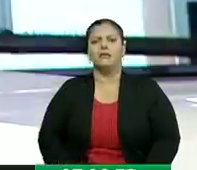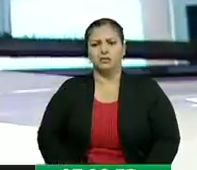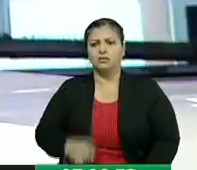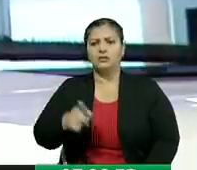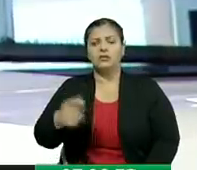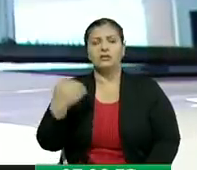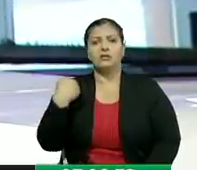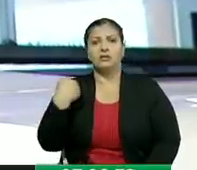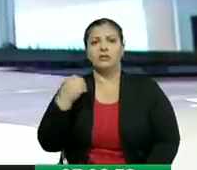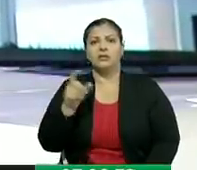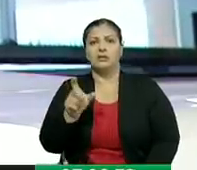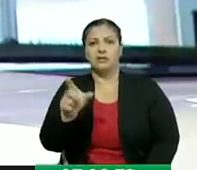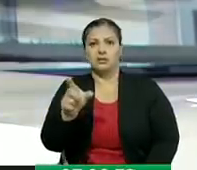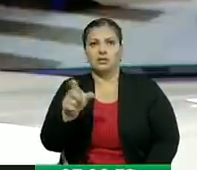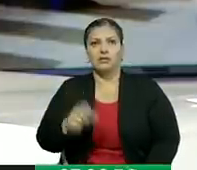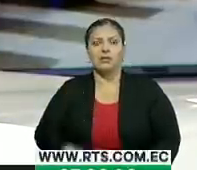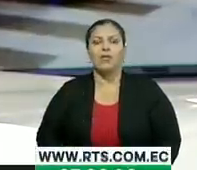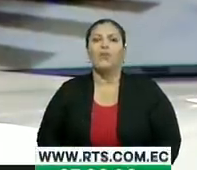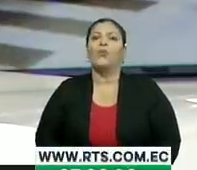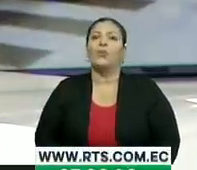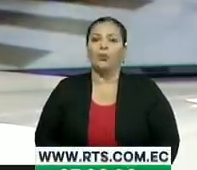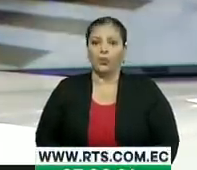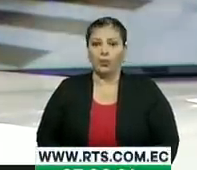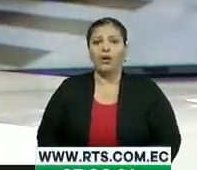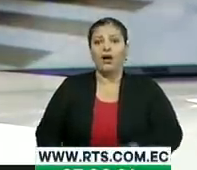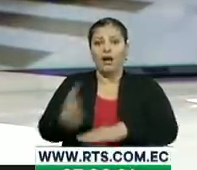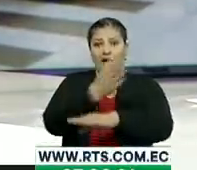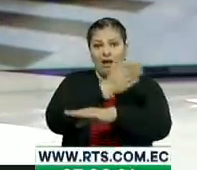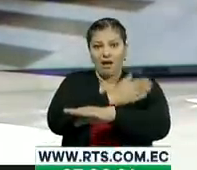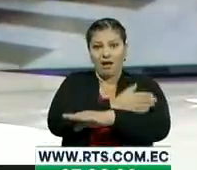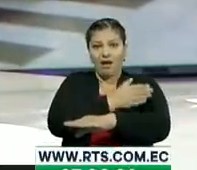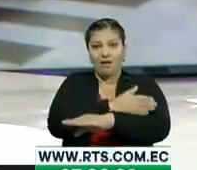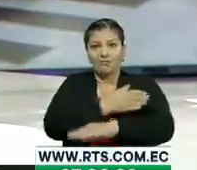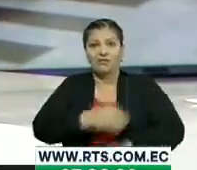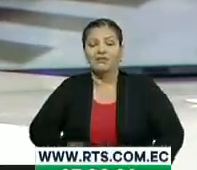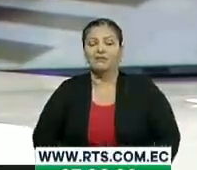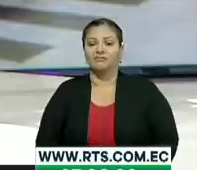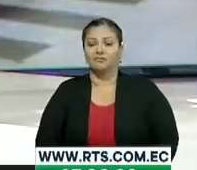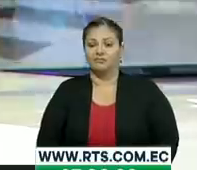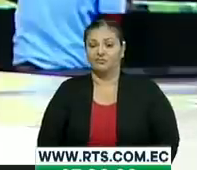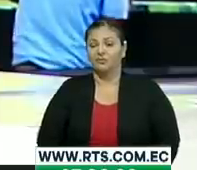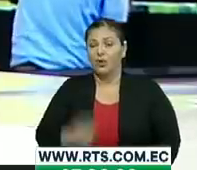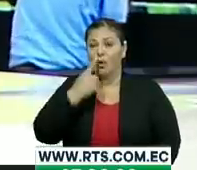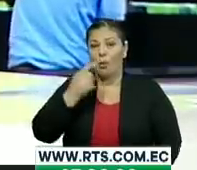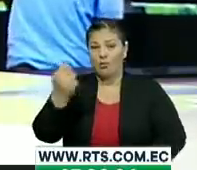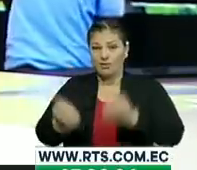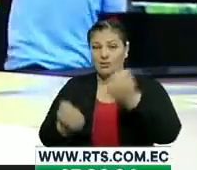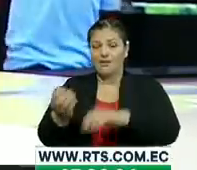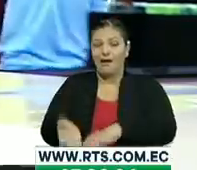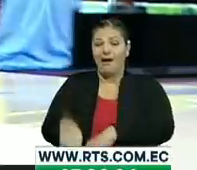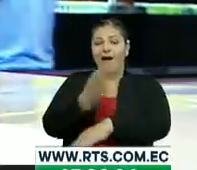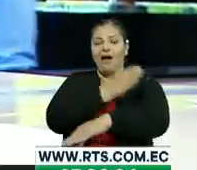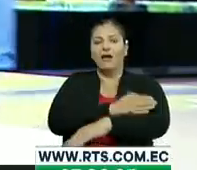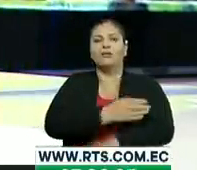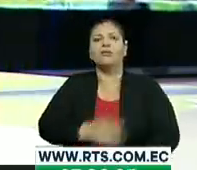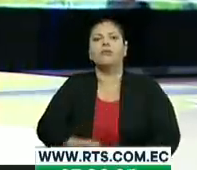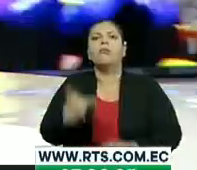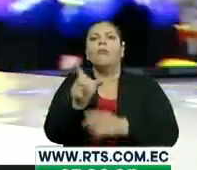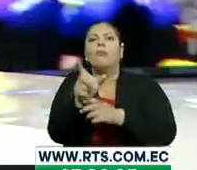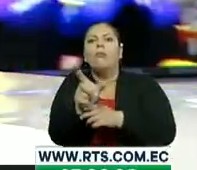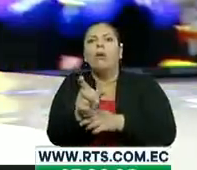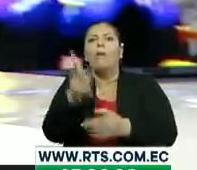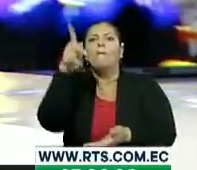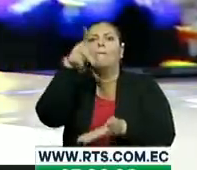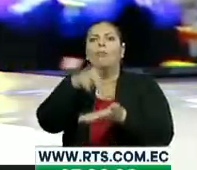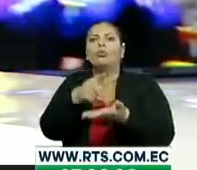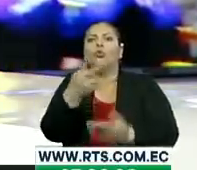18 puntos en su documento. Es decir, ya había perdido este hombre que conducía el bus 12 puntos. Y aquí lo más grave y lo más